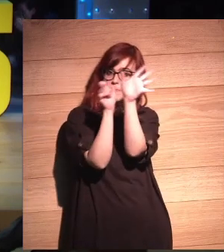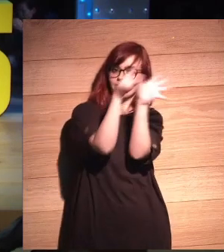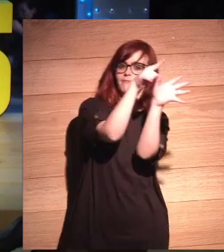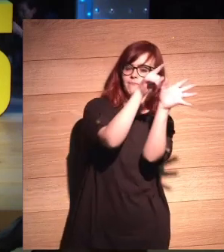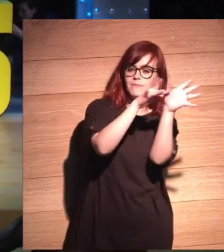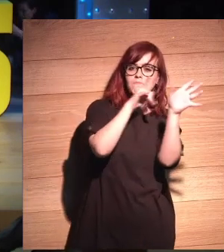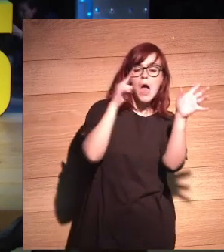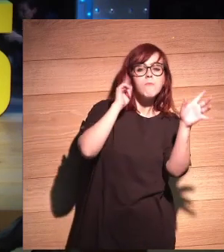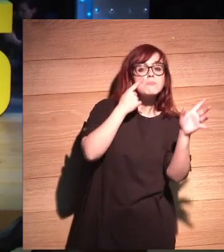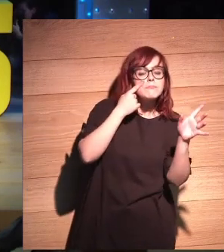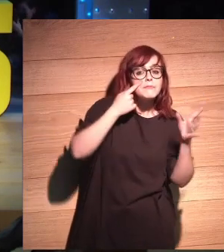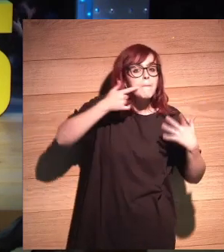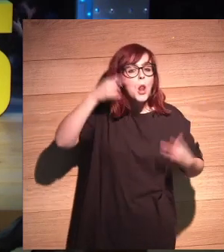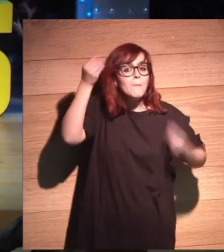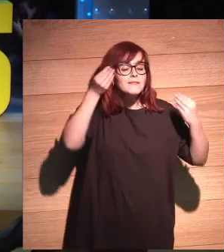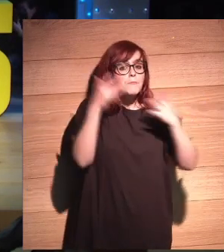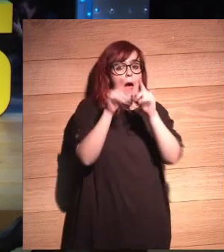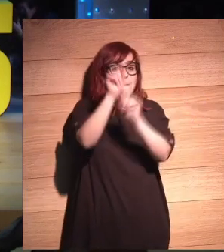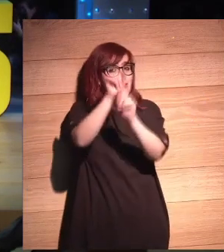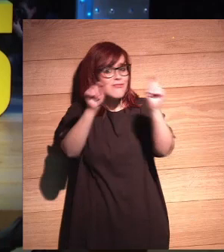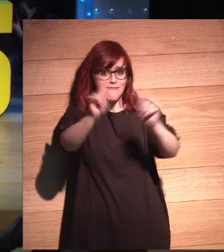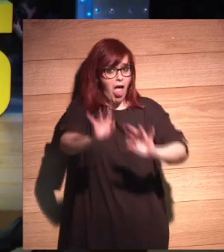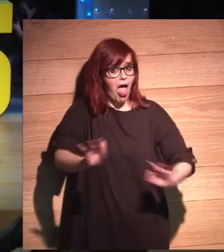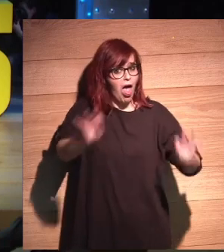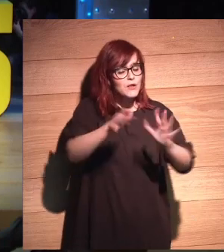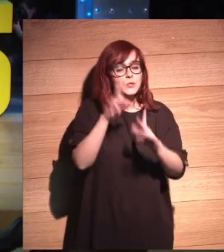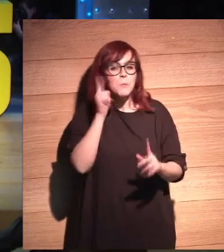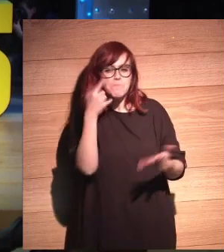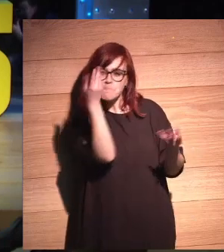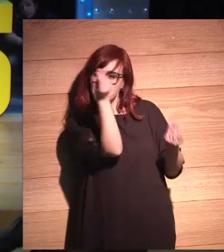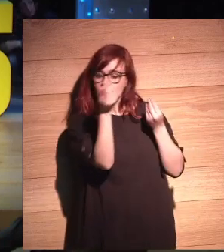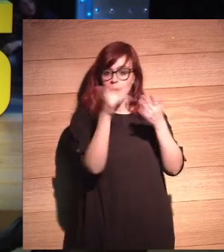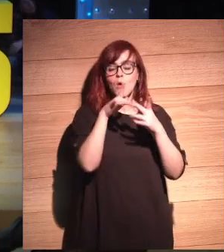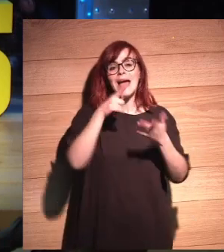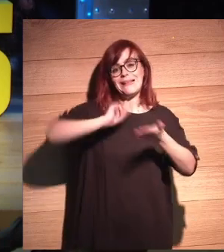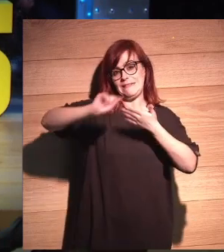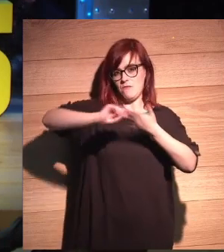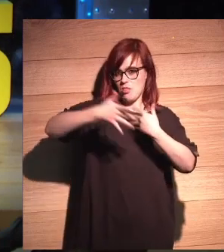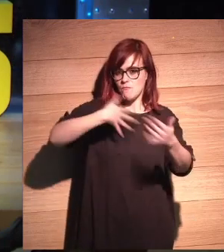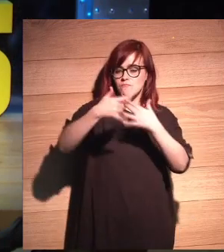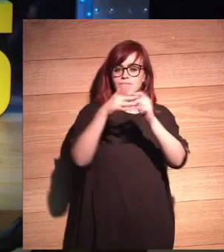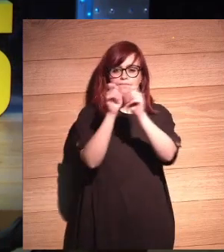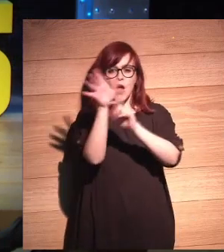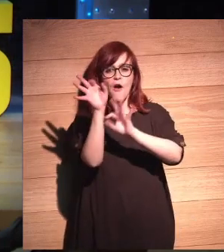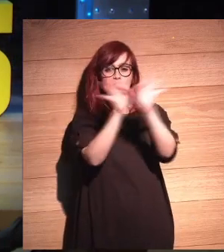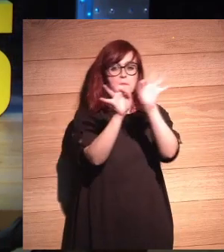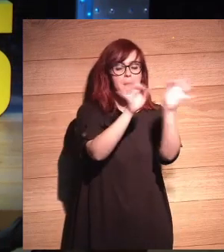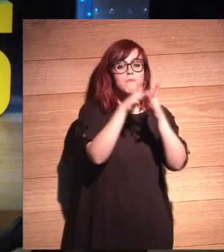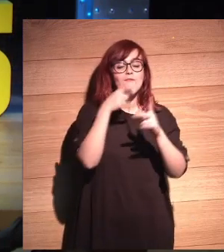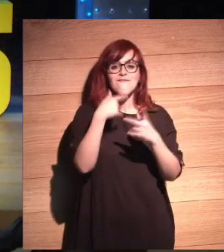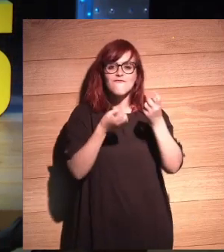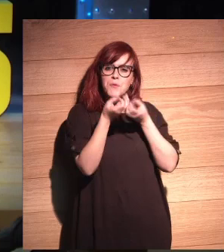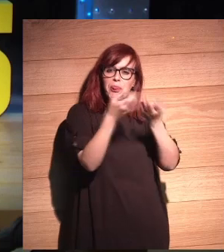en la deducción, porque no estaba midiendo esto. Y pudo describir cómo fluía, proponer cómo podía fluir